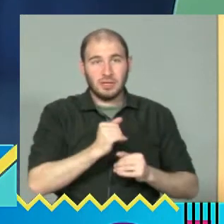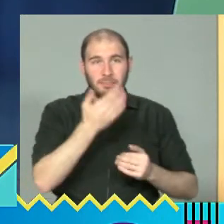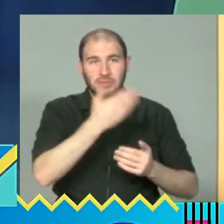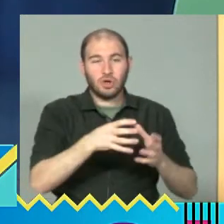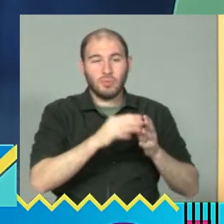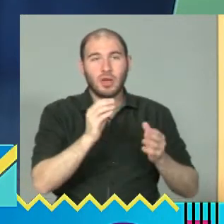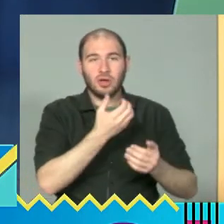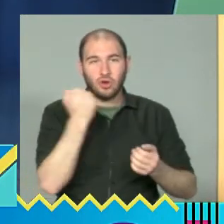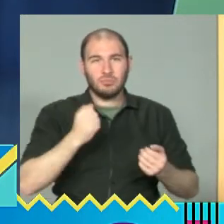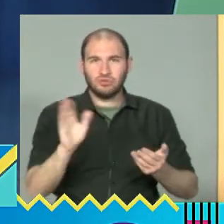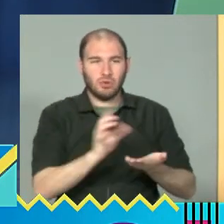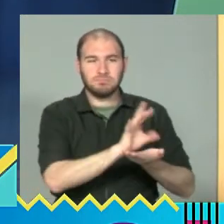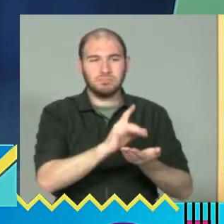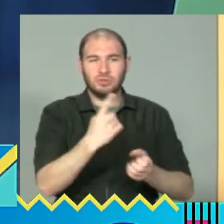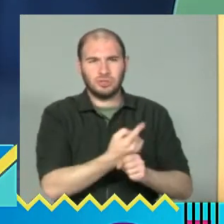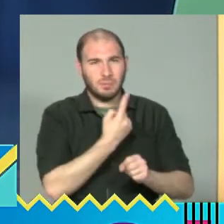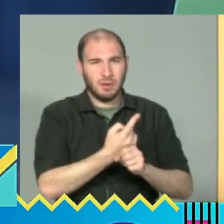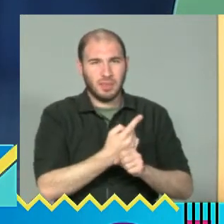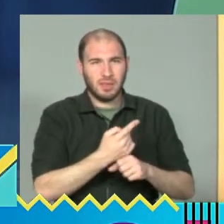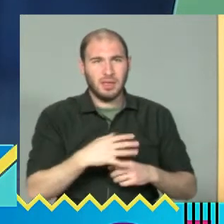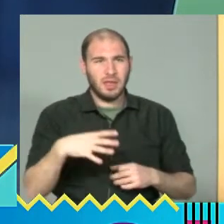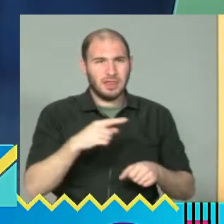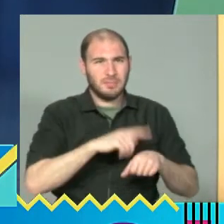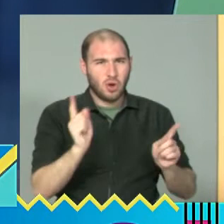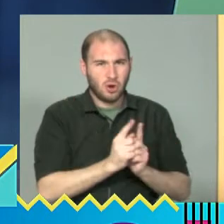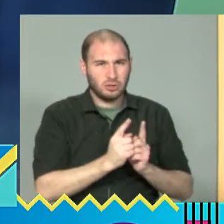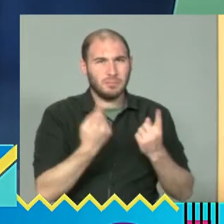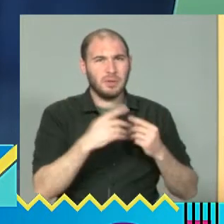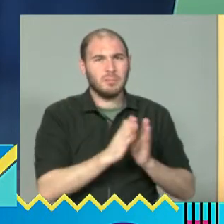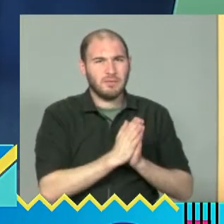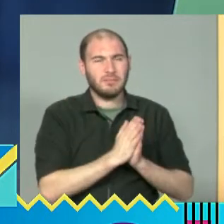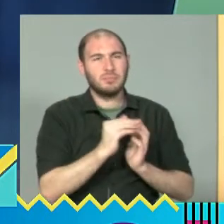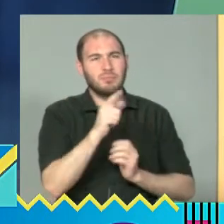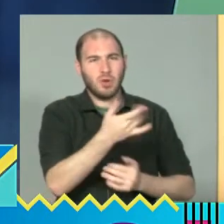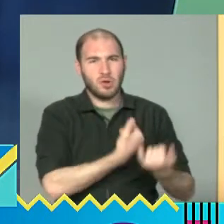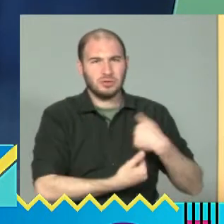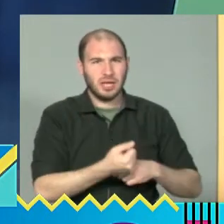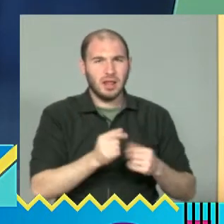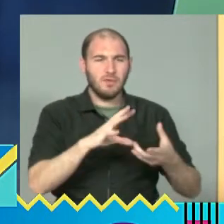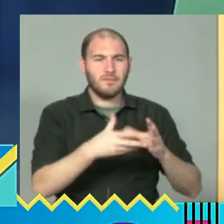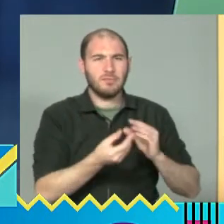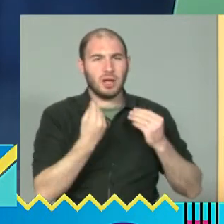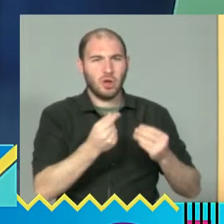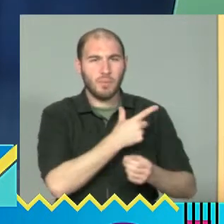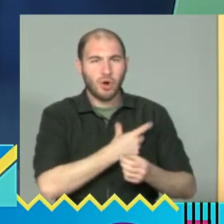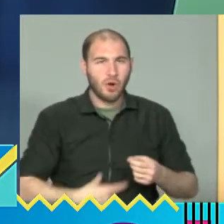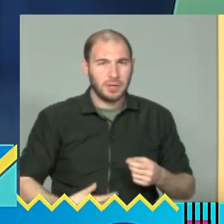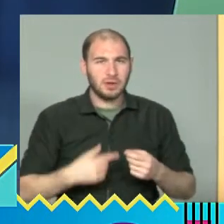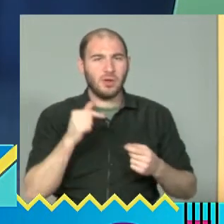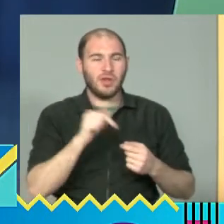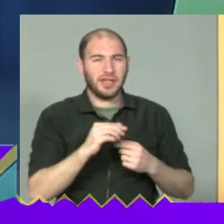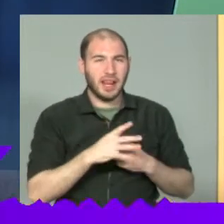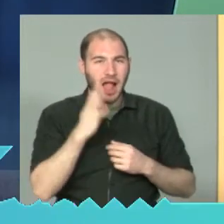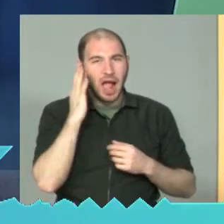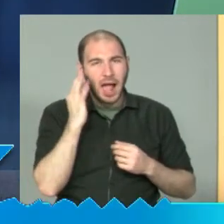todo su equipo. No creo que sea posible. Nos queda muy poquito tiempo en el programa, pero sí nos gustaría saber de qué forma el gobierno puede de alguna